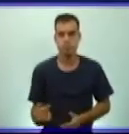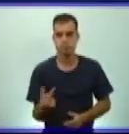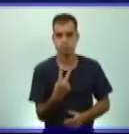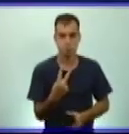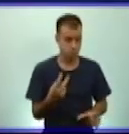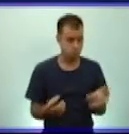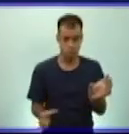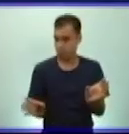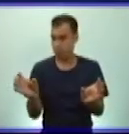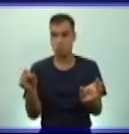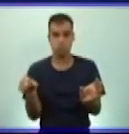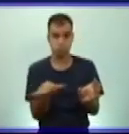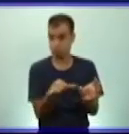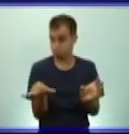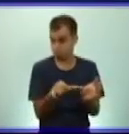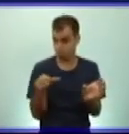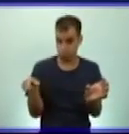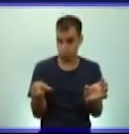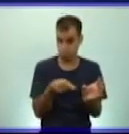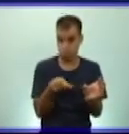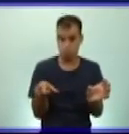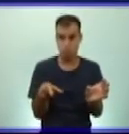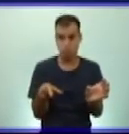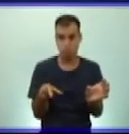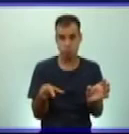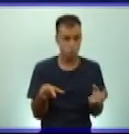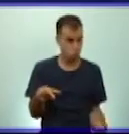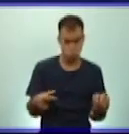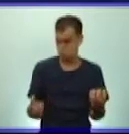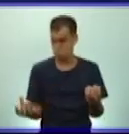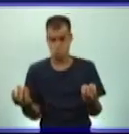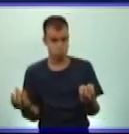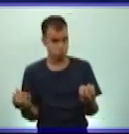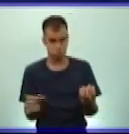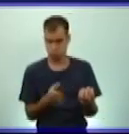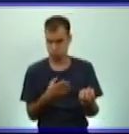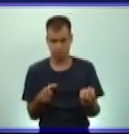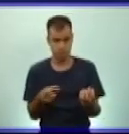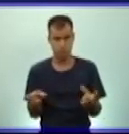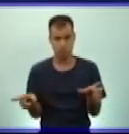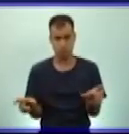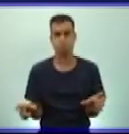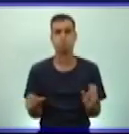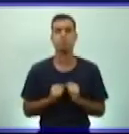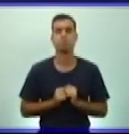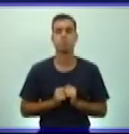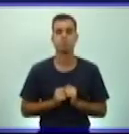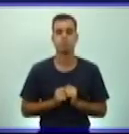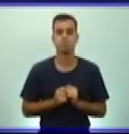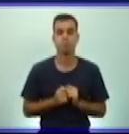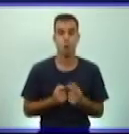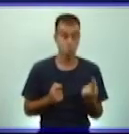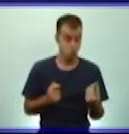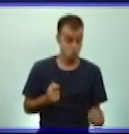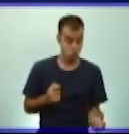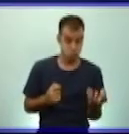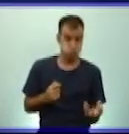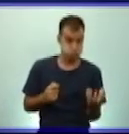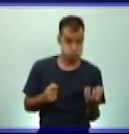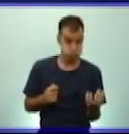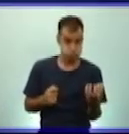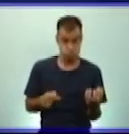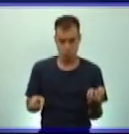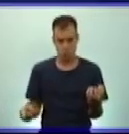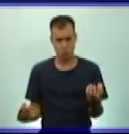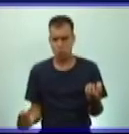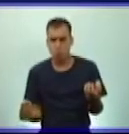iguales y vamos a colocarlo en diferentes hornillas. En una voy a alzar la candela y en otra la voy a poner mucho